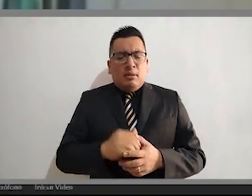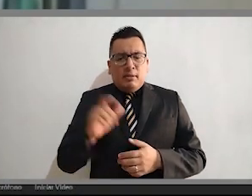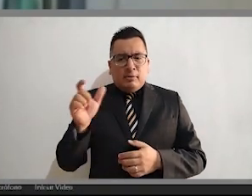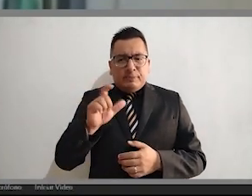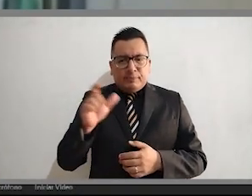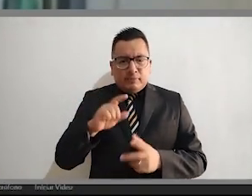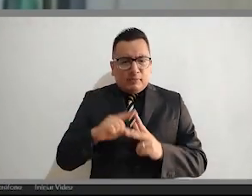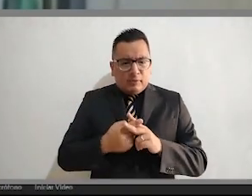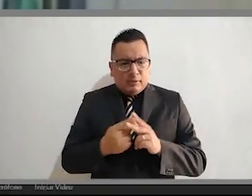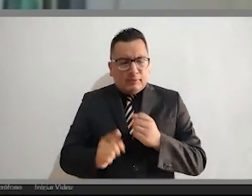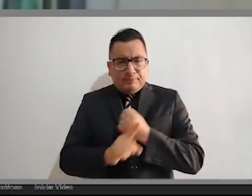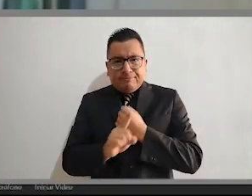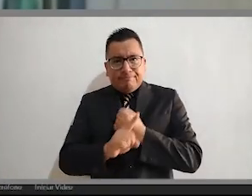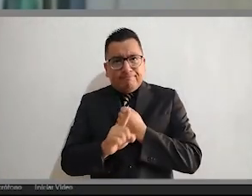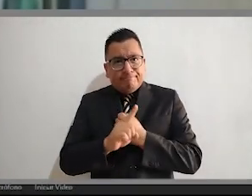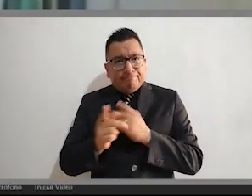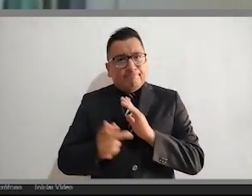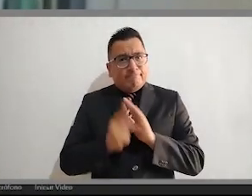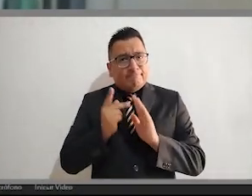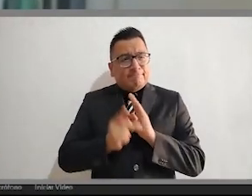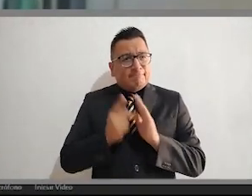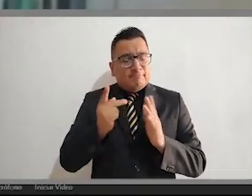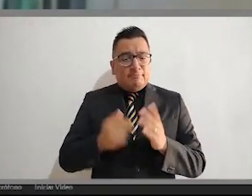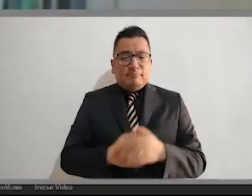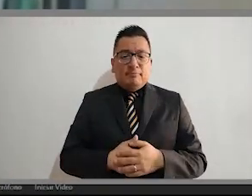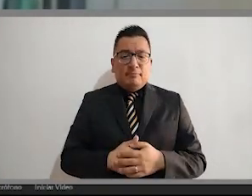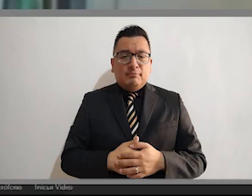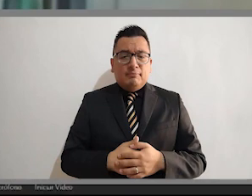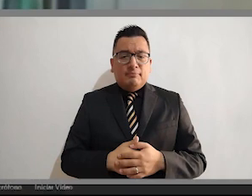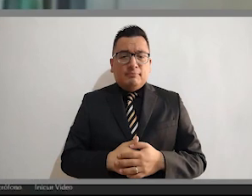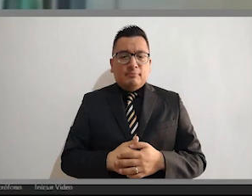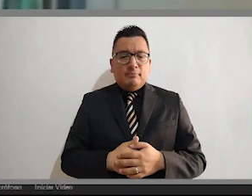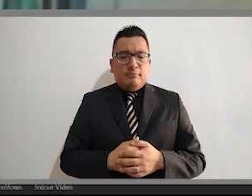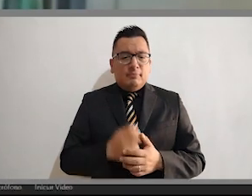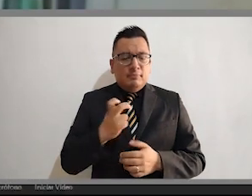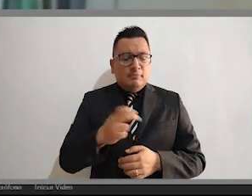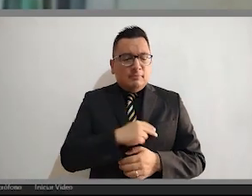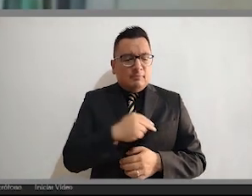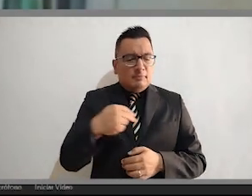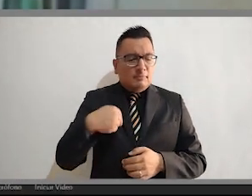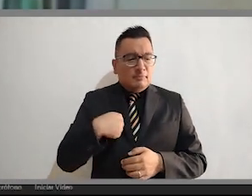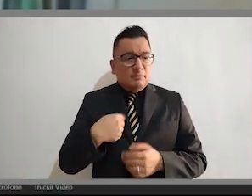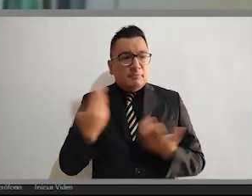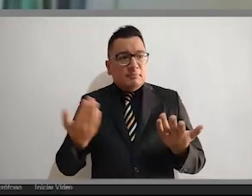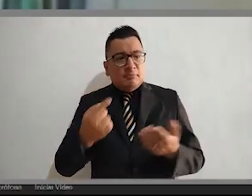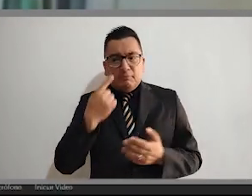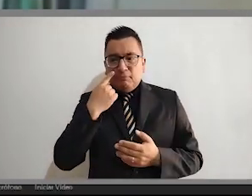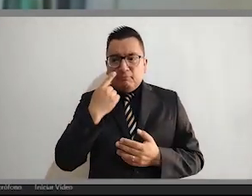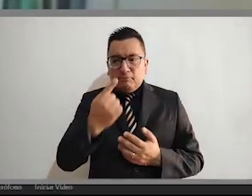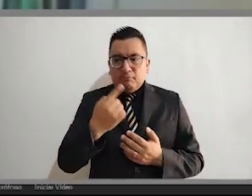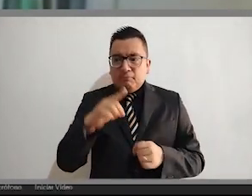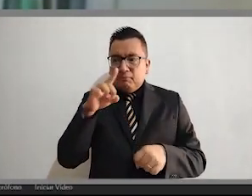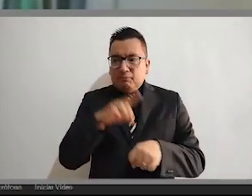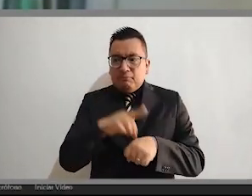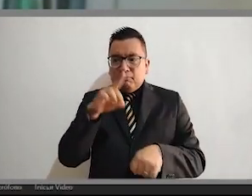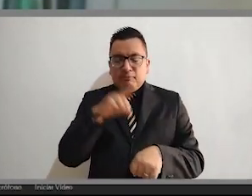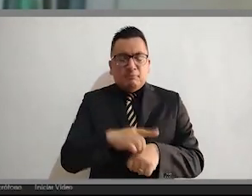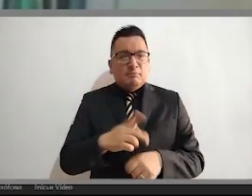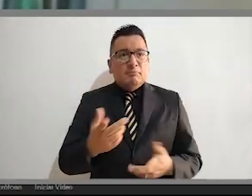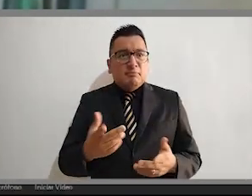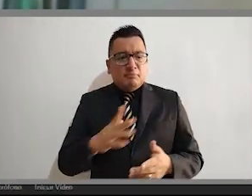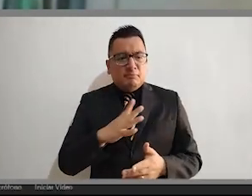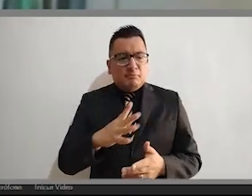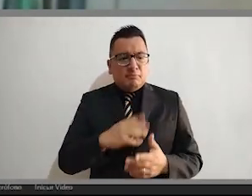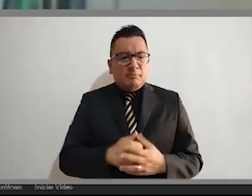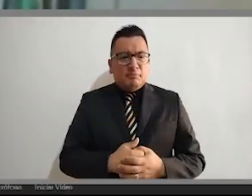se vuelve un fenómeno cada vez más cotidiano, un fenómeno en el que estamos escuchando ahora sí día y noche, ¿no?